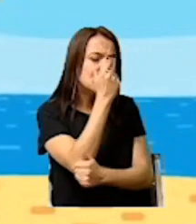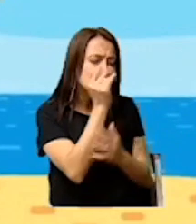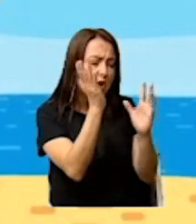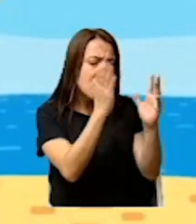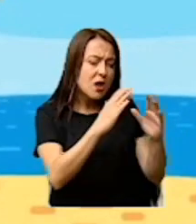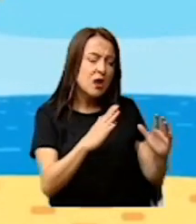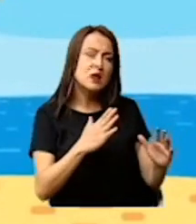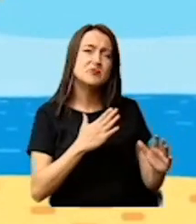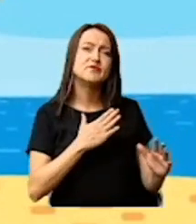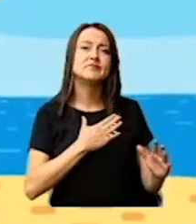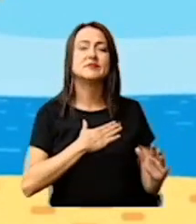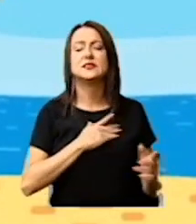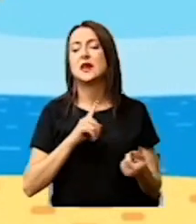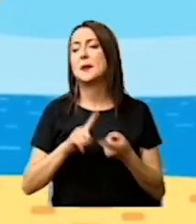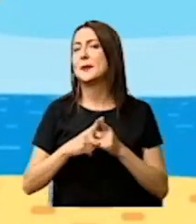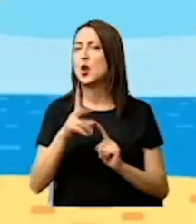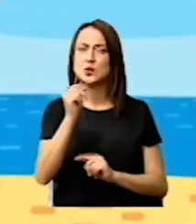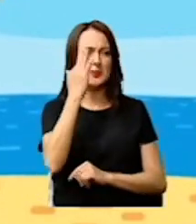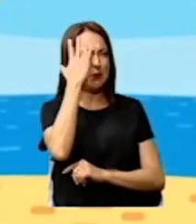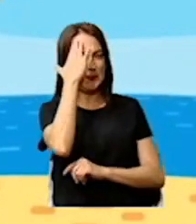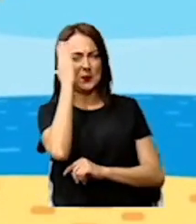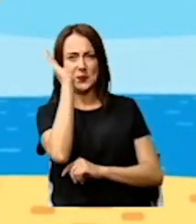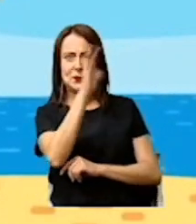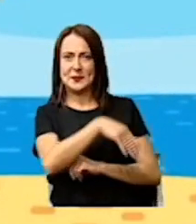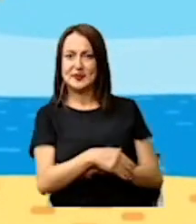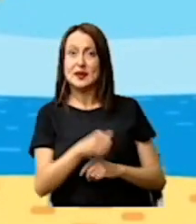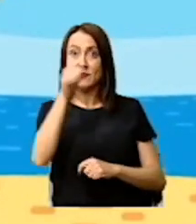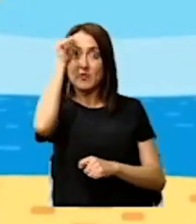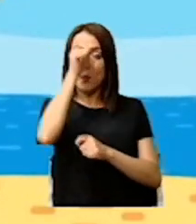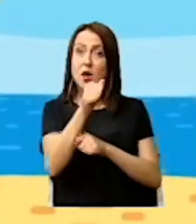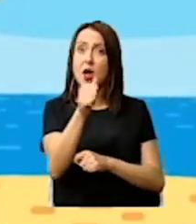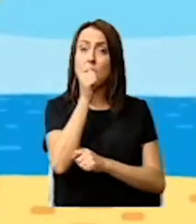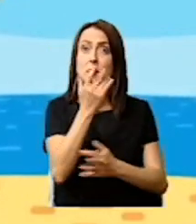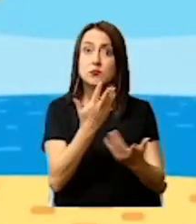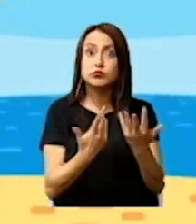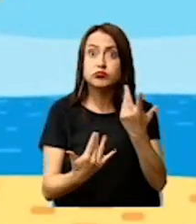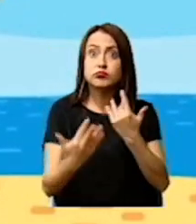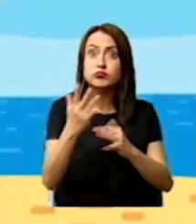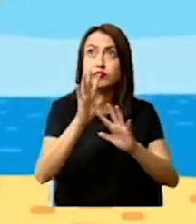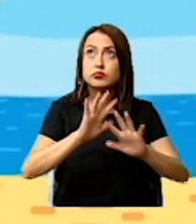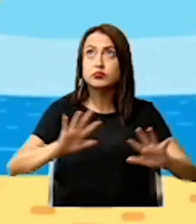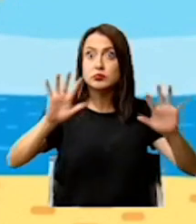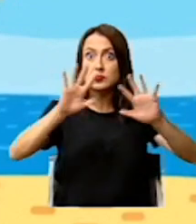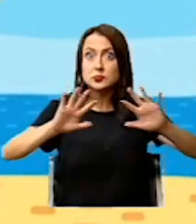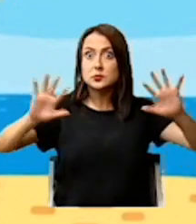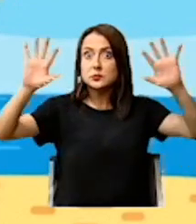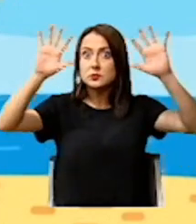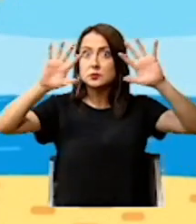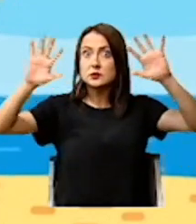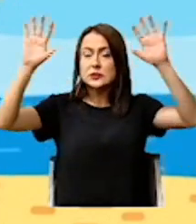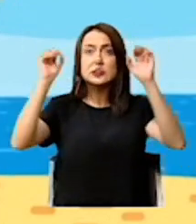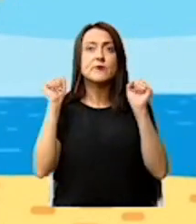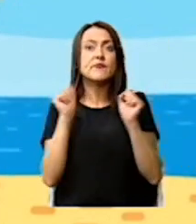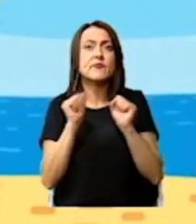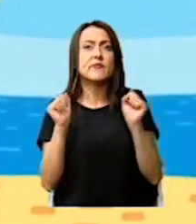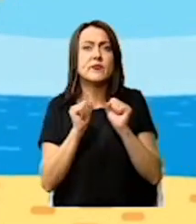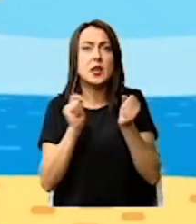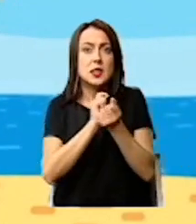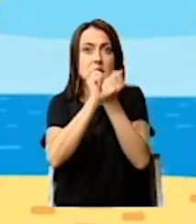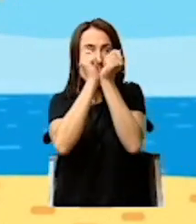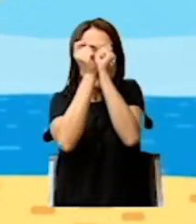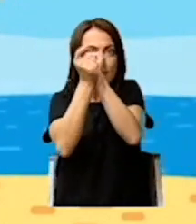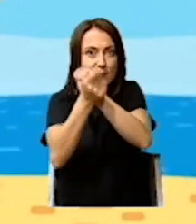mí! Amigo, no te preocupes. Recuerda que el agua se evapora. Y cuando esta agua gaseosa se enfría, se